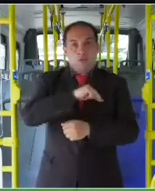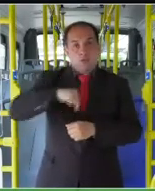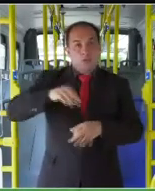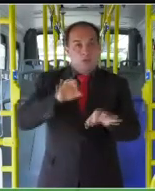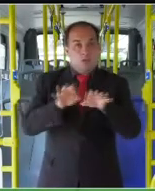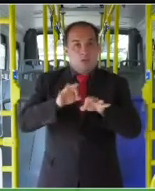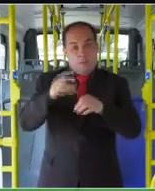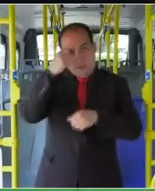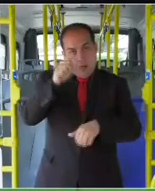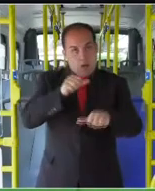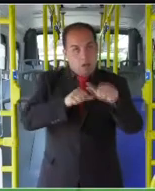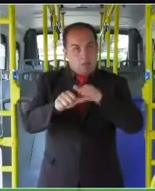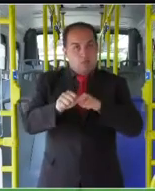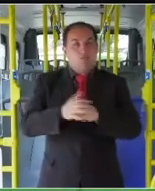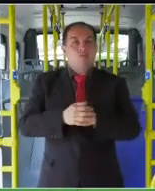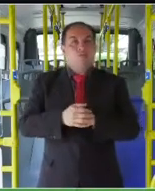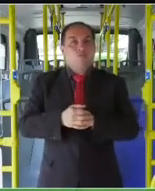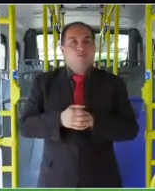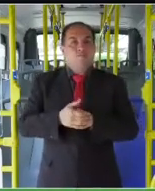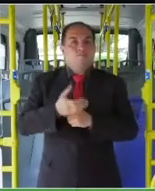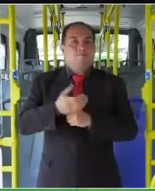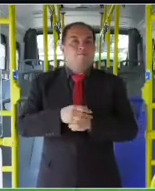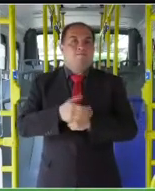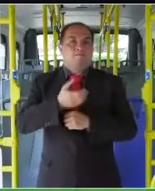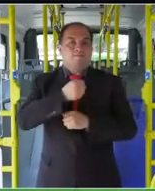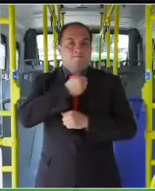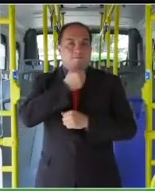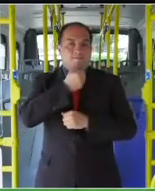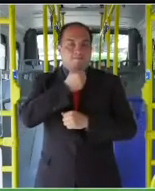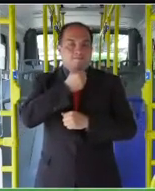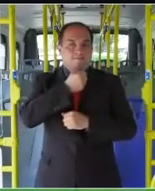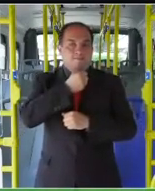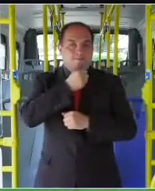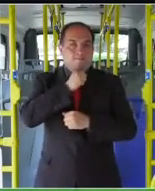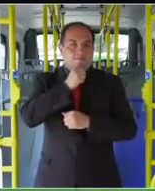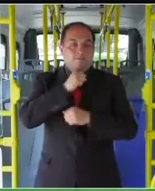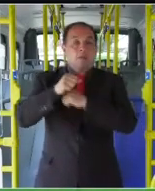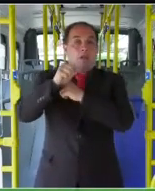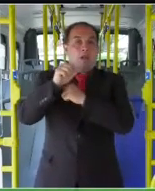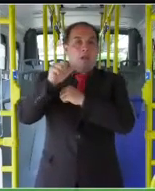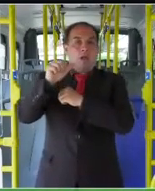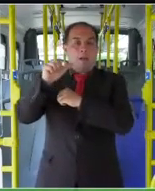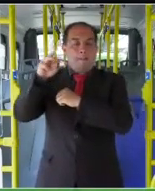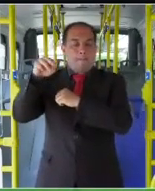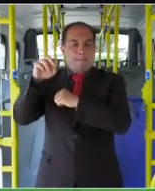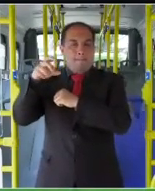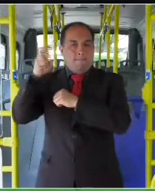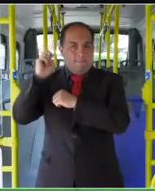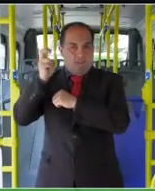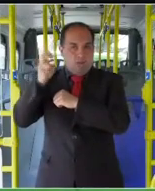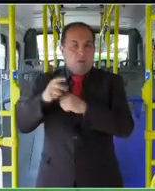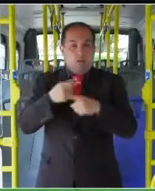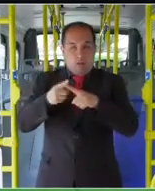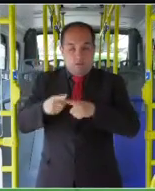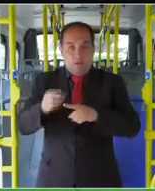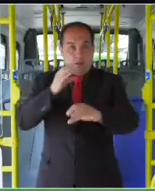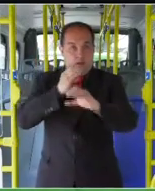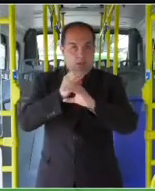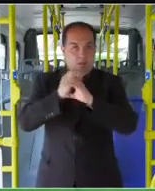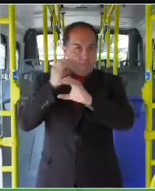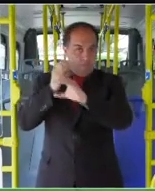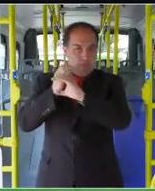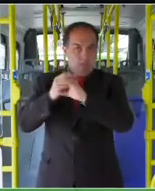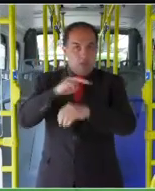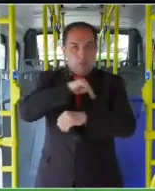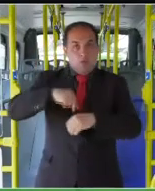la sustitución de los viejos microbuses en un programa distinto, nuevo, con distintas unidades, que ya lo vamos a anunciar el